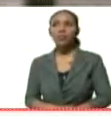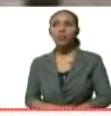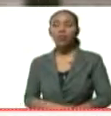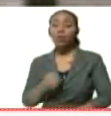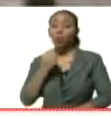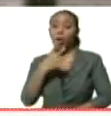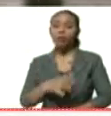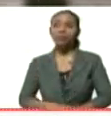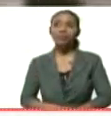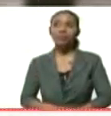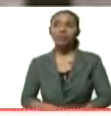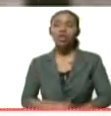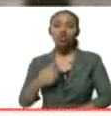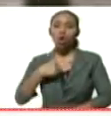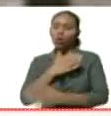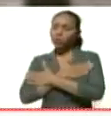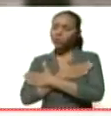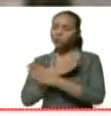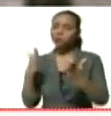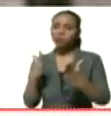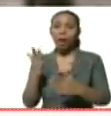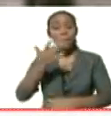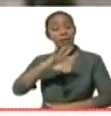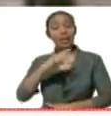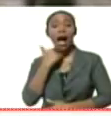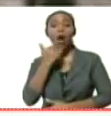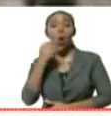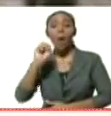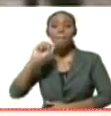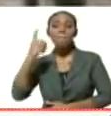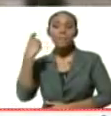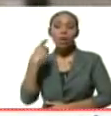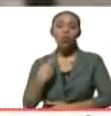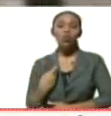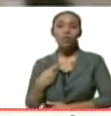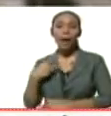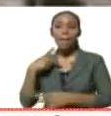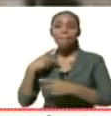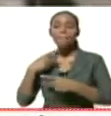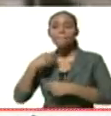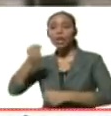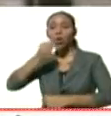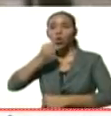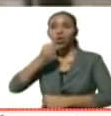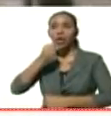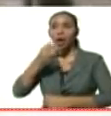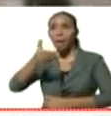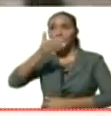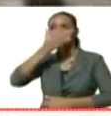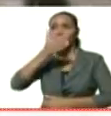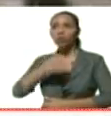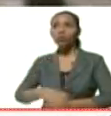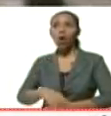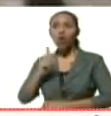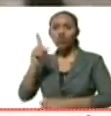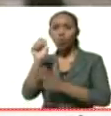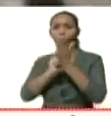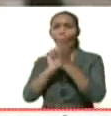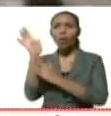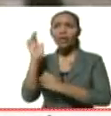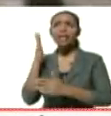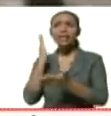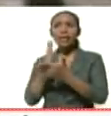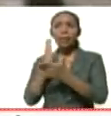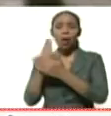Bueno, estoy a la orden. Parece que hay unas preguntas. Bienvenidas, periodistas que están aquí presentes con su tapabocas, con sus guantes,